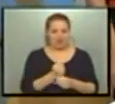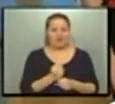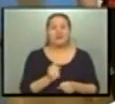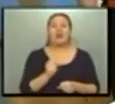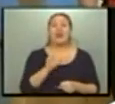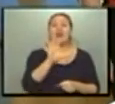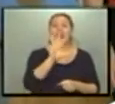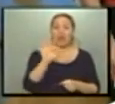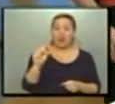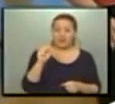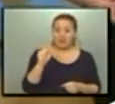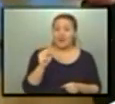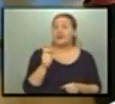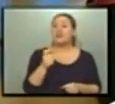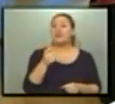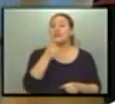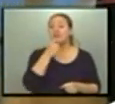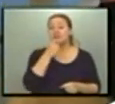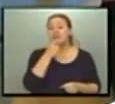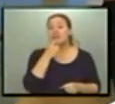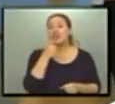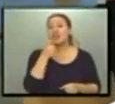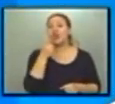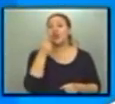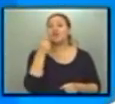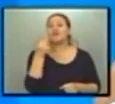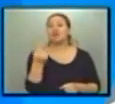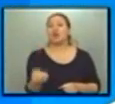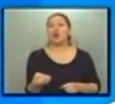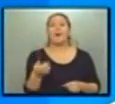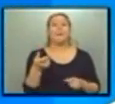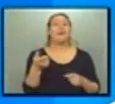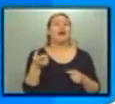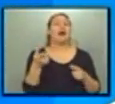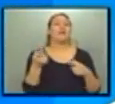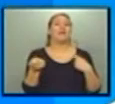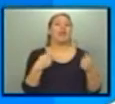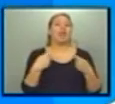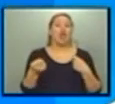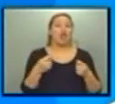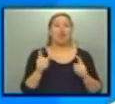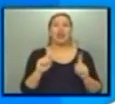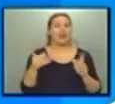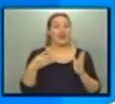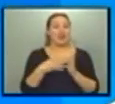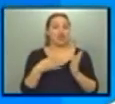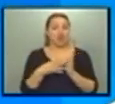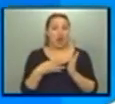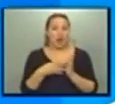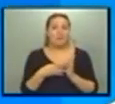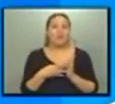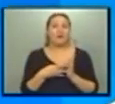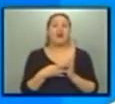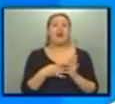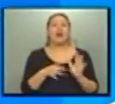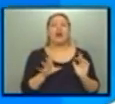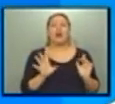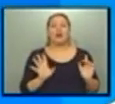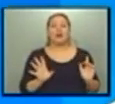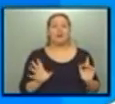Esto es si no lo compramos en un local de un shopping con toda una, digamos,